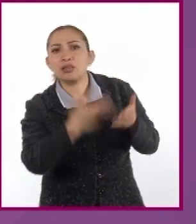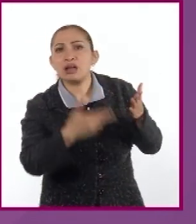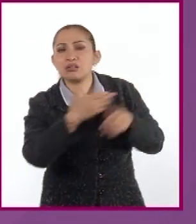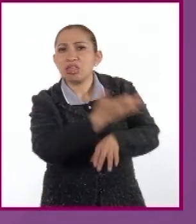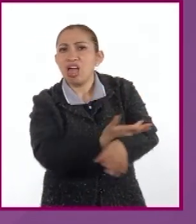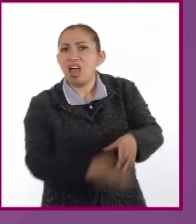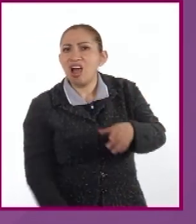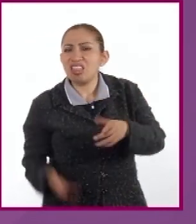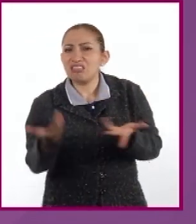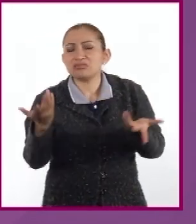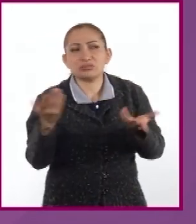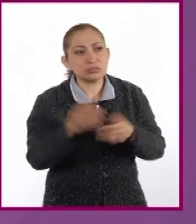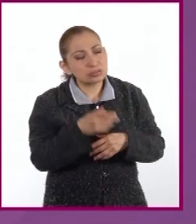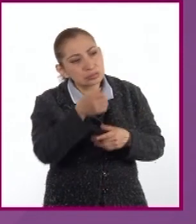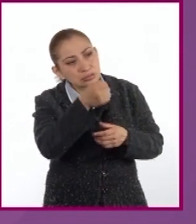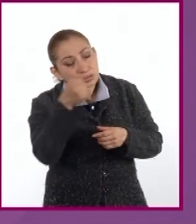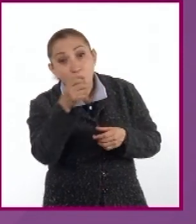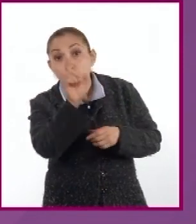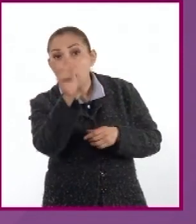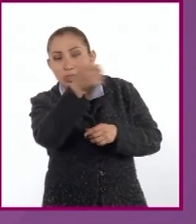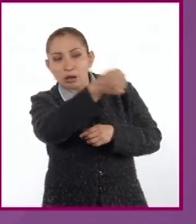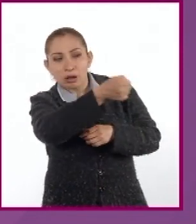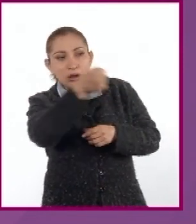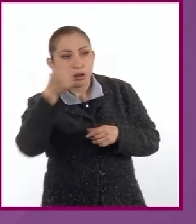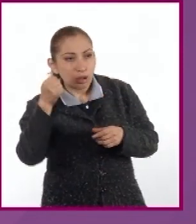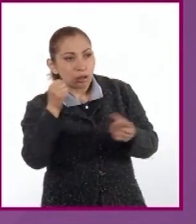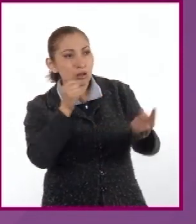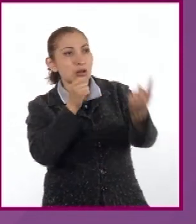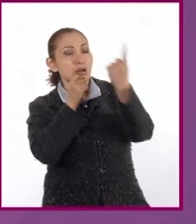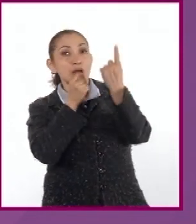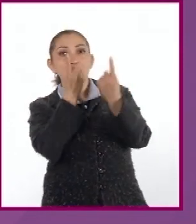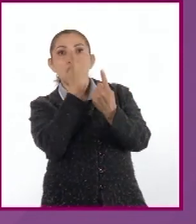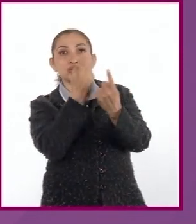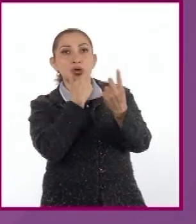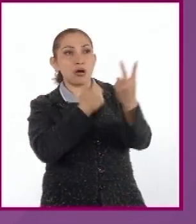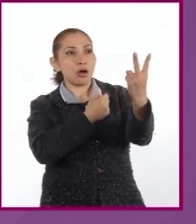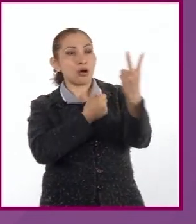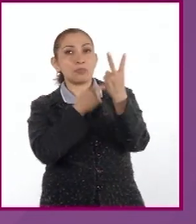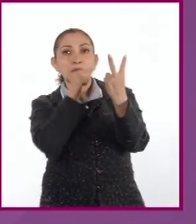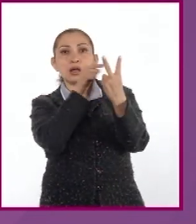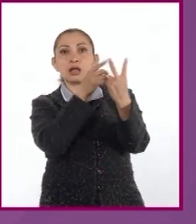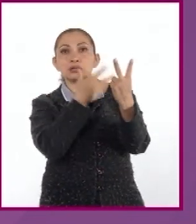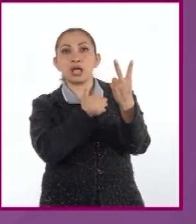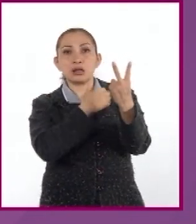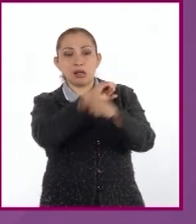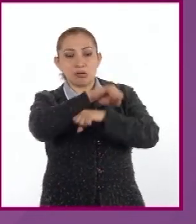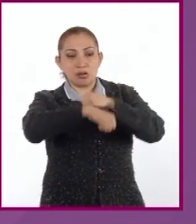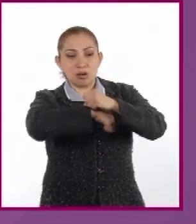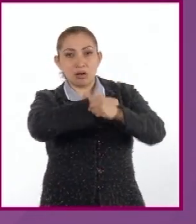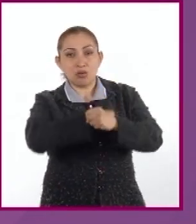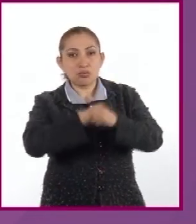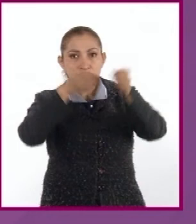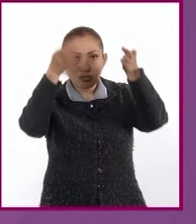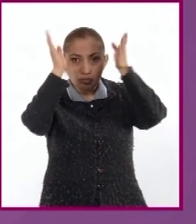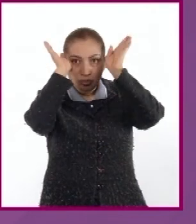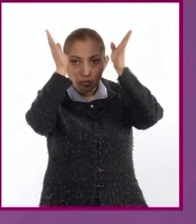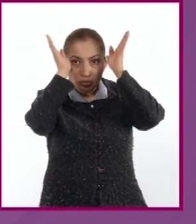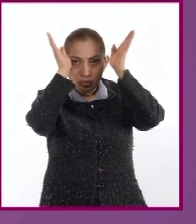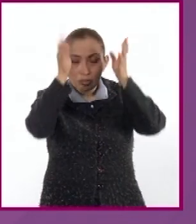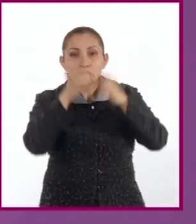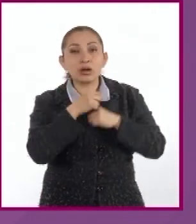tarde. Al abrir, se encontró con 2 hombres que llevaban amarrada a una mula.